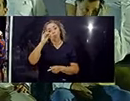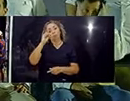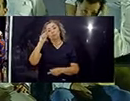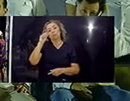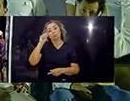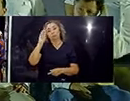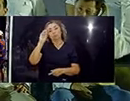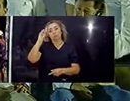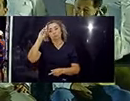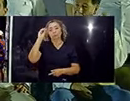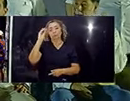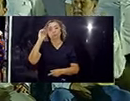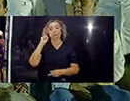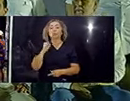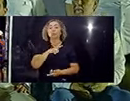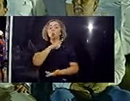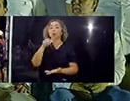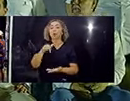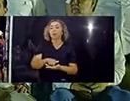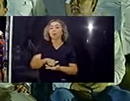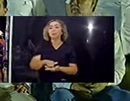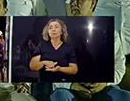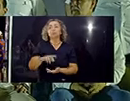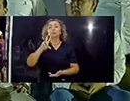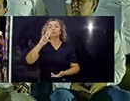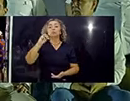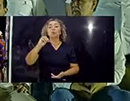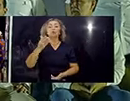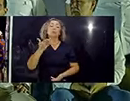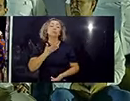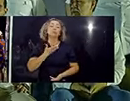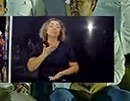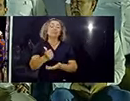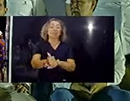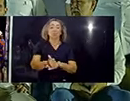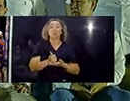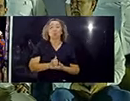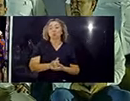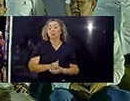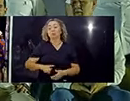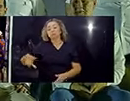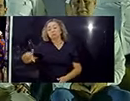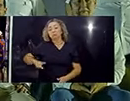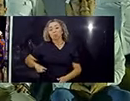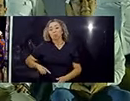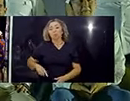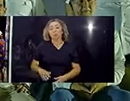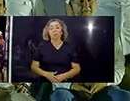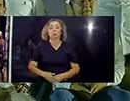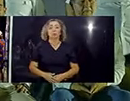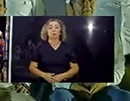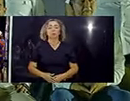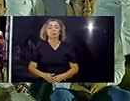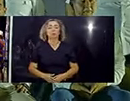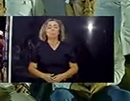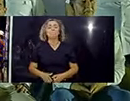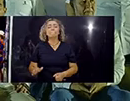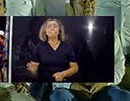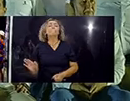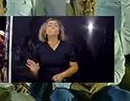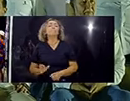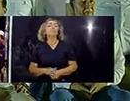hay otros lugares que requieren la presencia del gobierno porque para qué está el